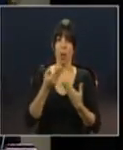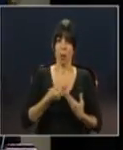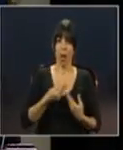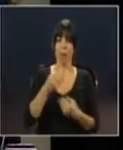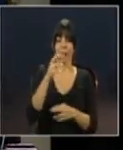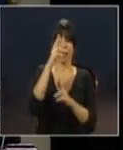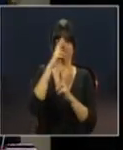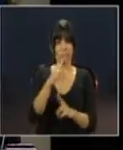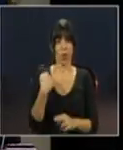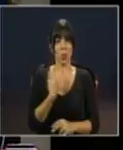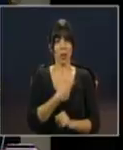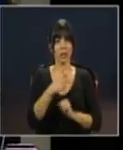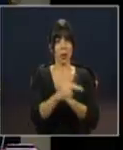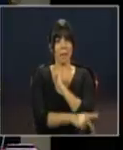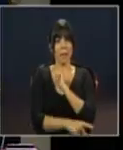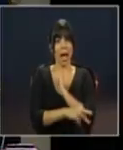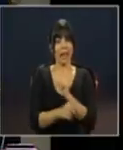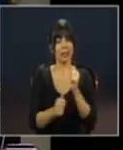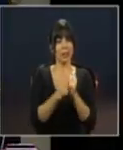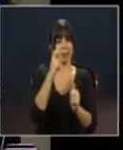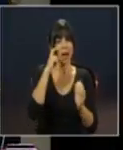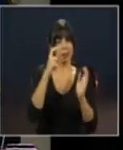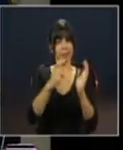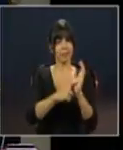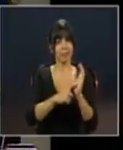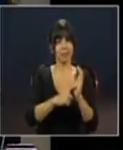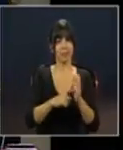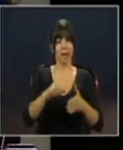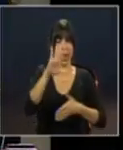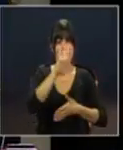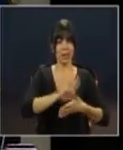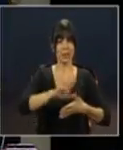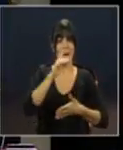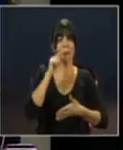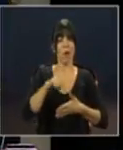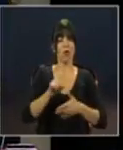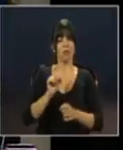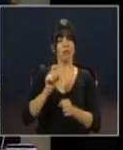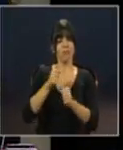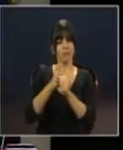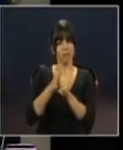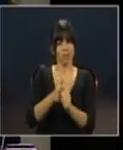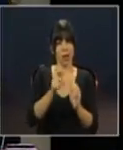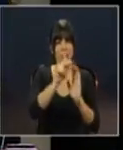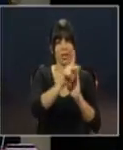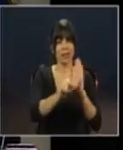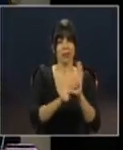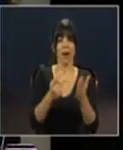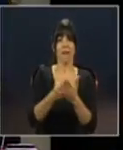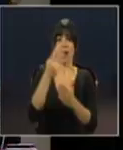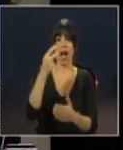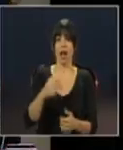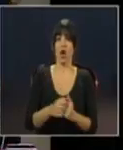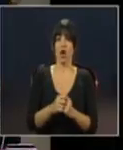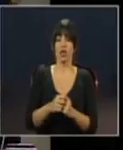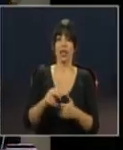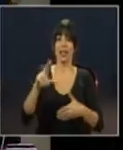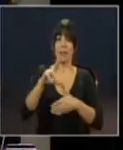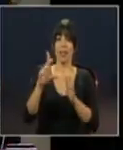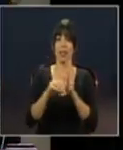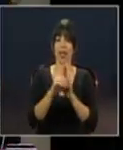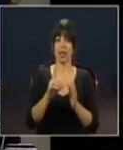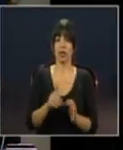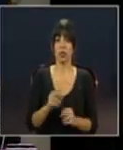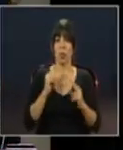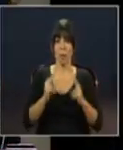nuestro país como uno de los más reconocidos en el hemisferio por su adhesión a los principios y valores de la Carta Interamericana de Derechos